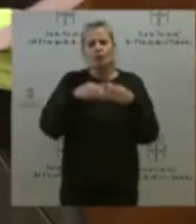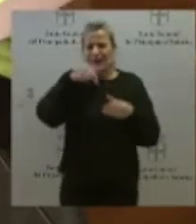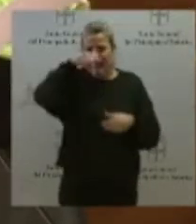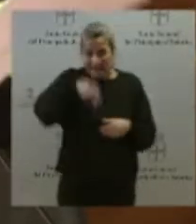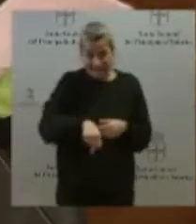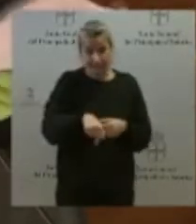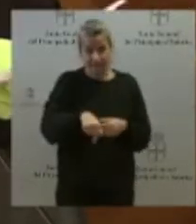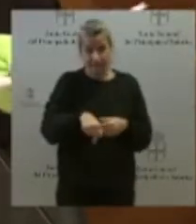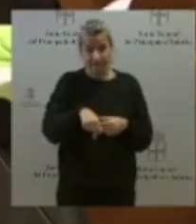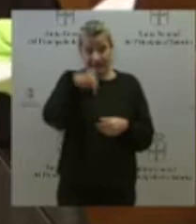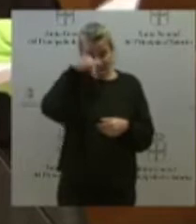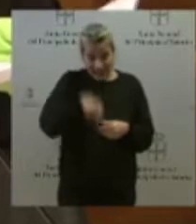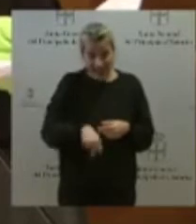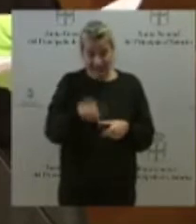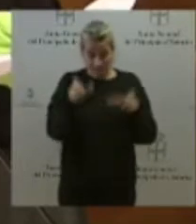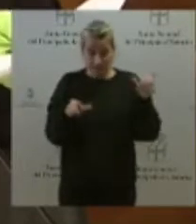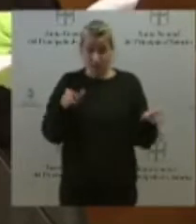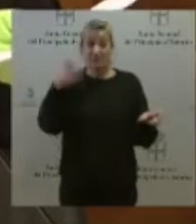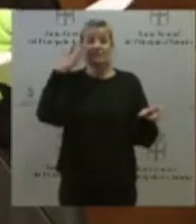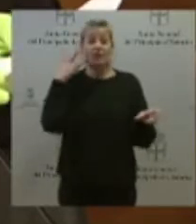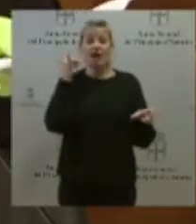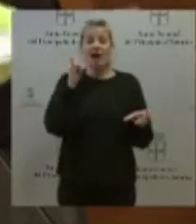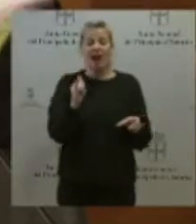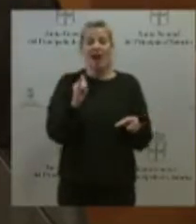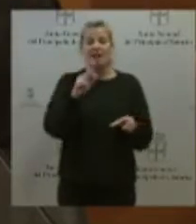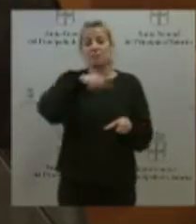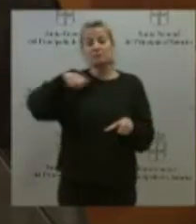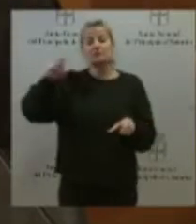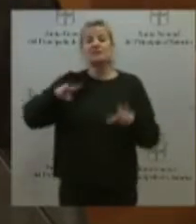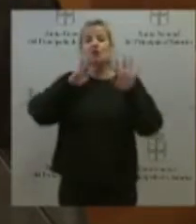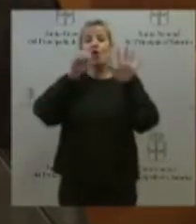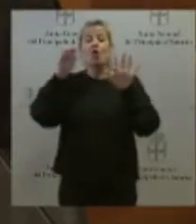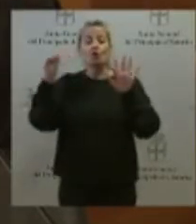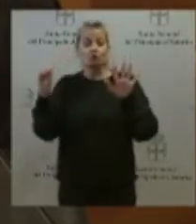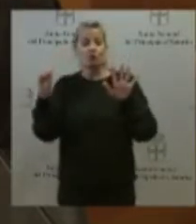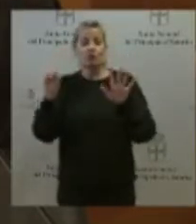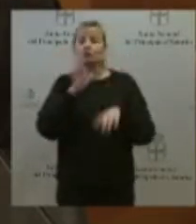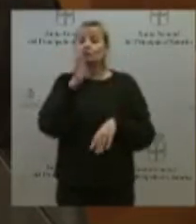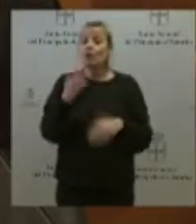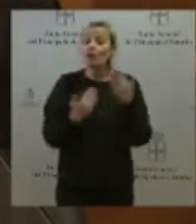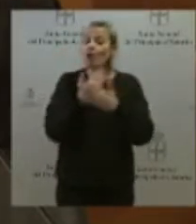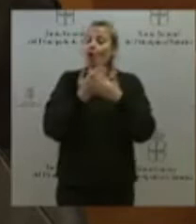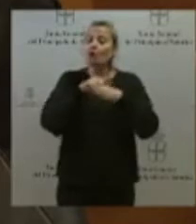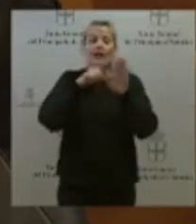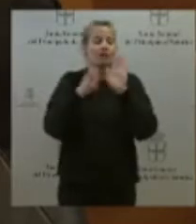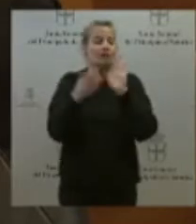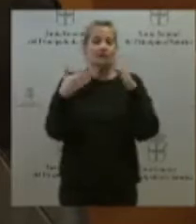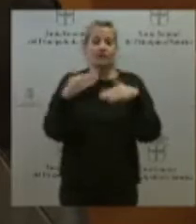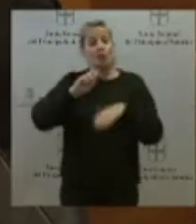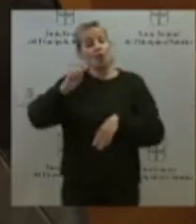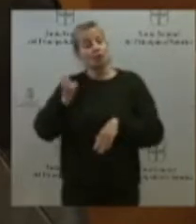cobran 800 euros al mes porque no tienen jornada completa. Otros están a media jornada. La persona que limpia el patio en la Junta